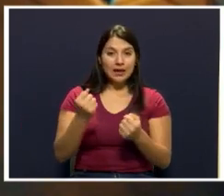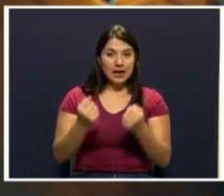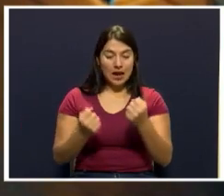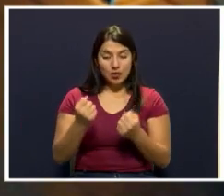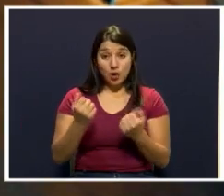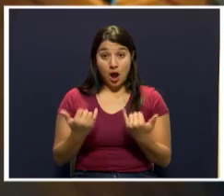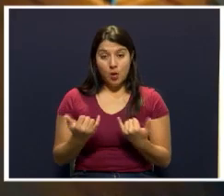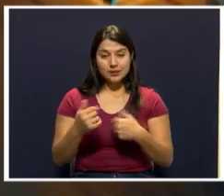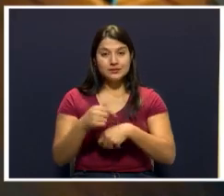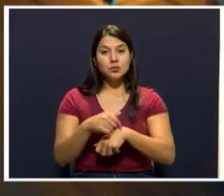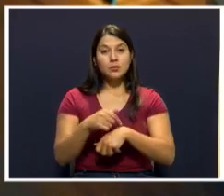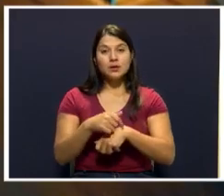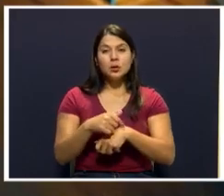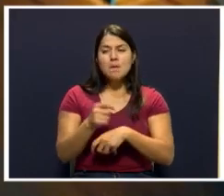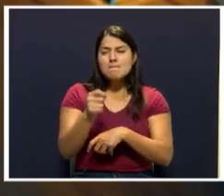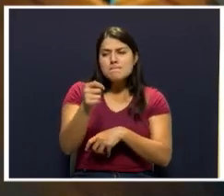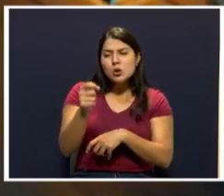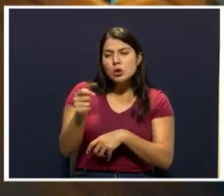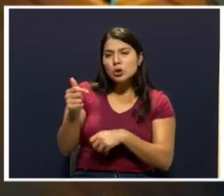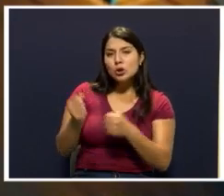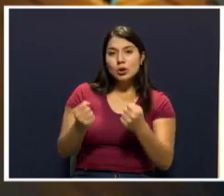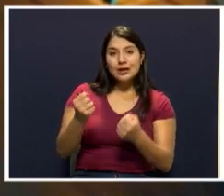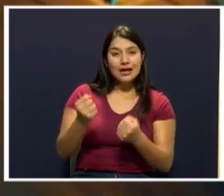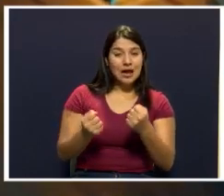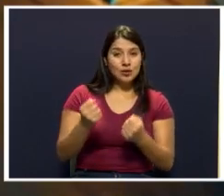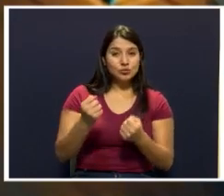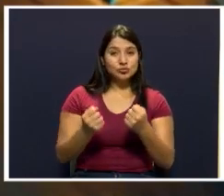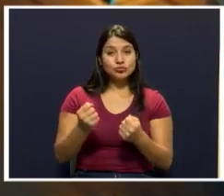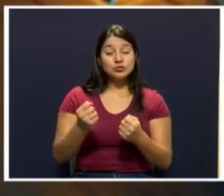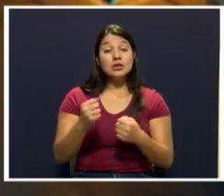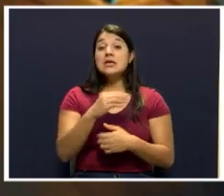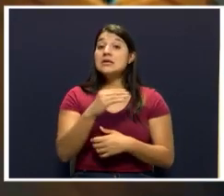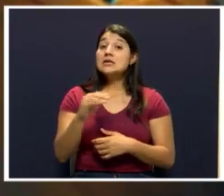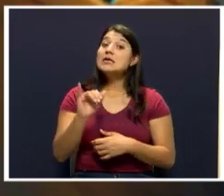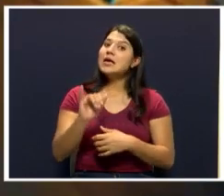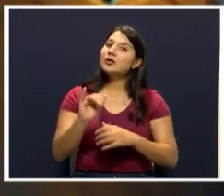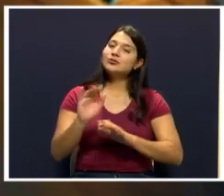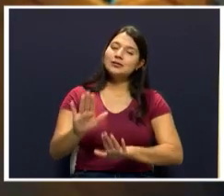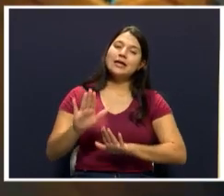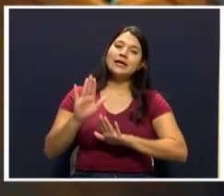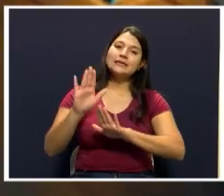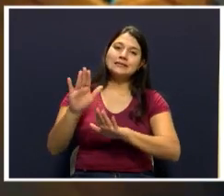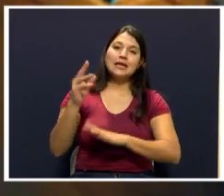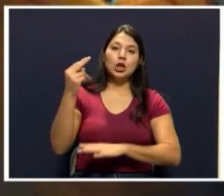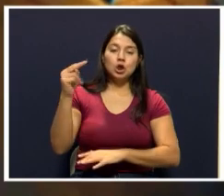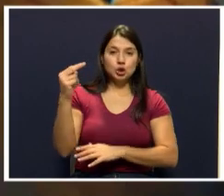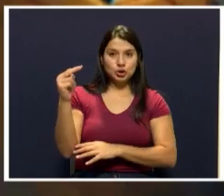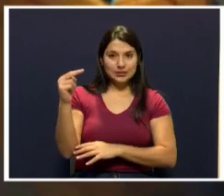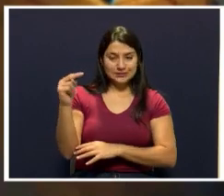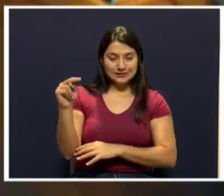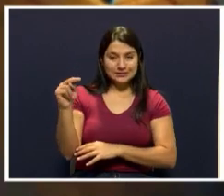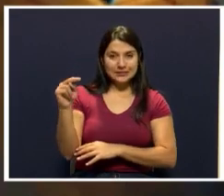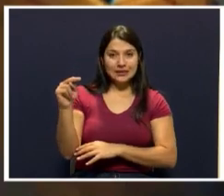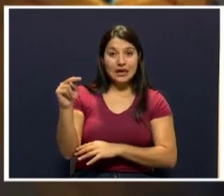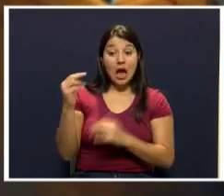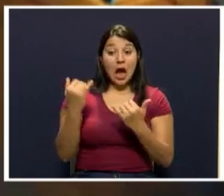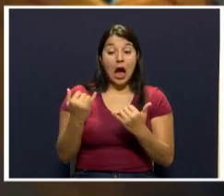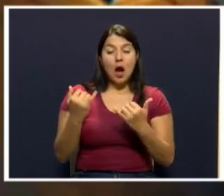este momento, muy pocos carros en la calle, lo cual es una excelente noticia